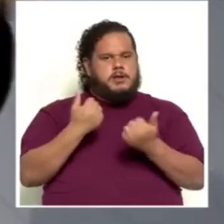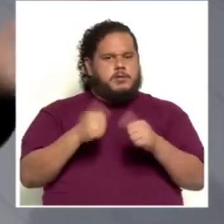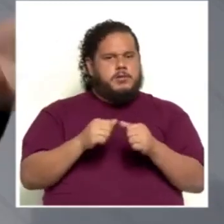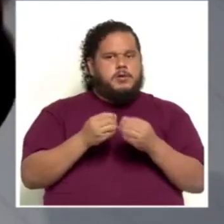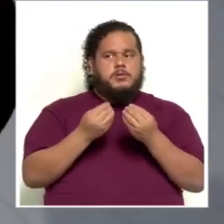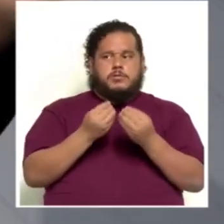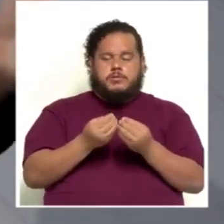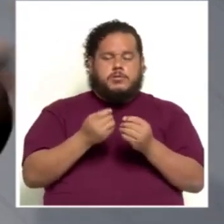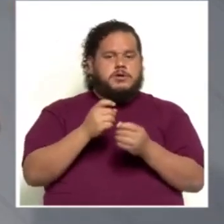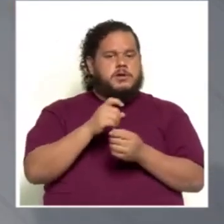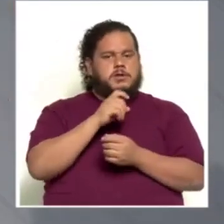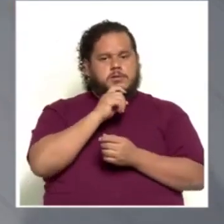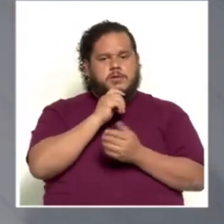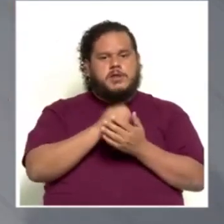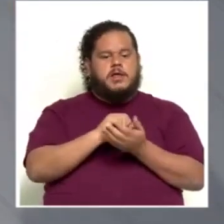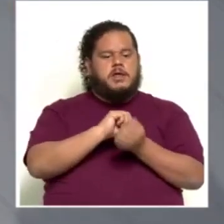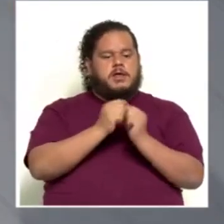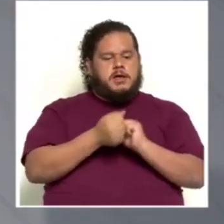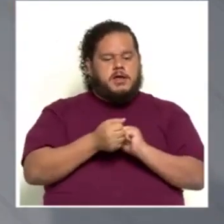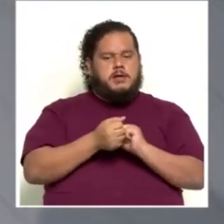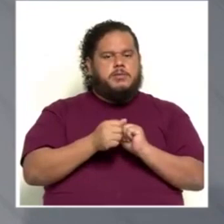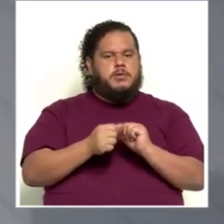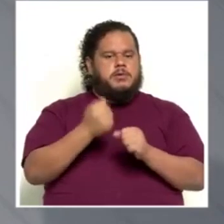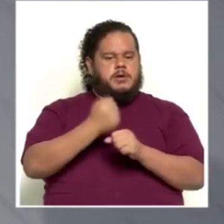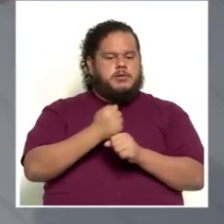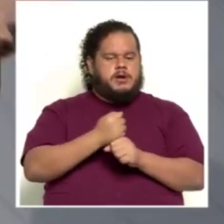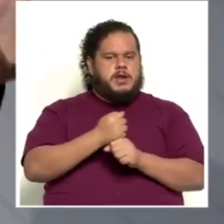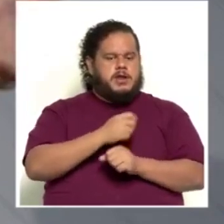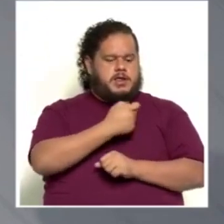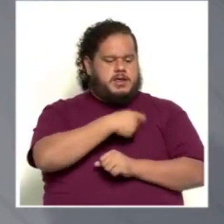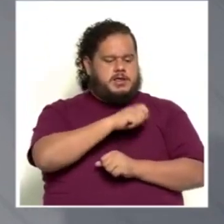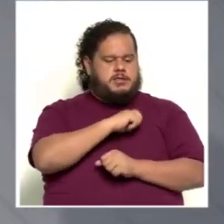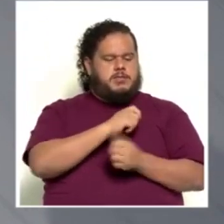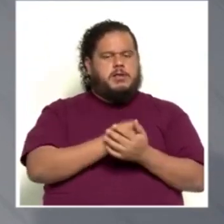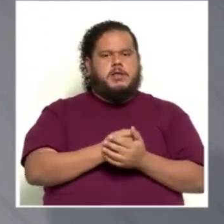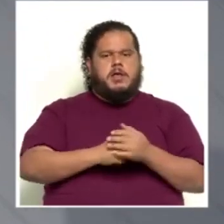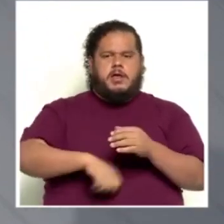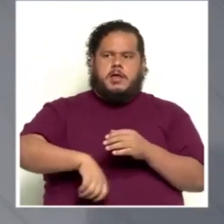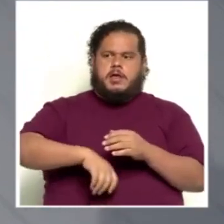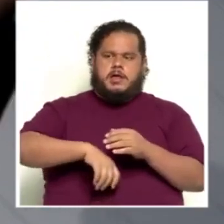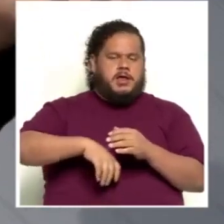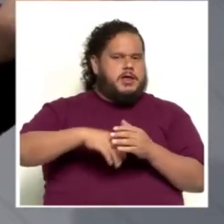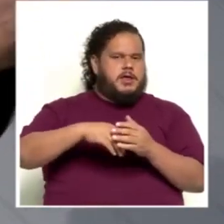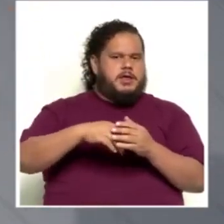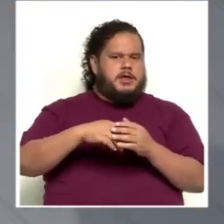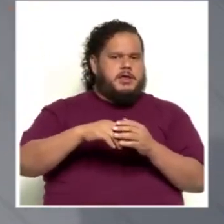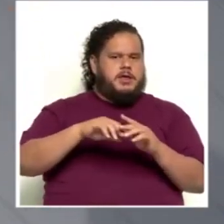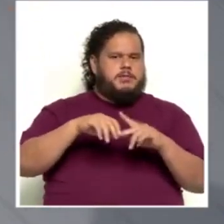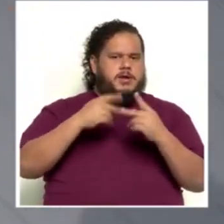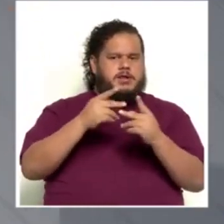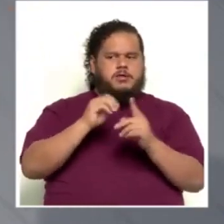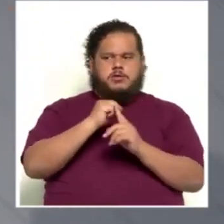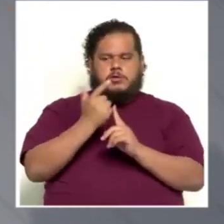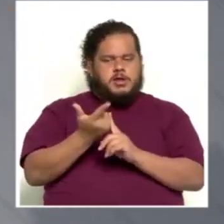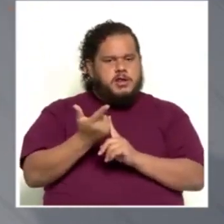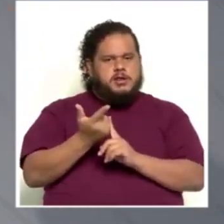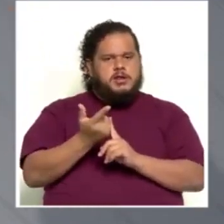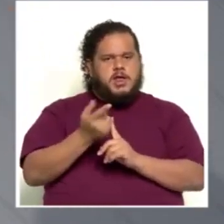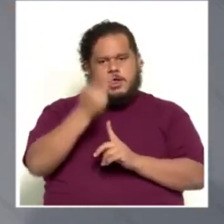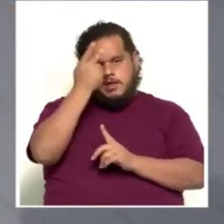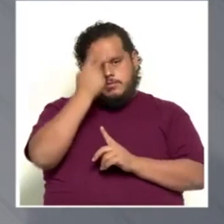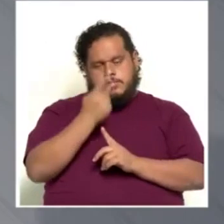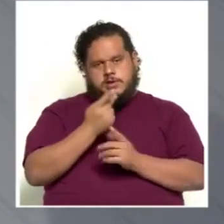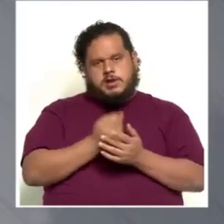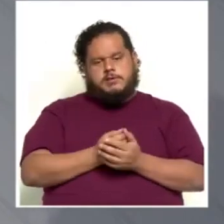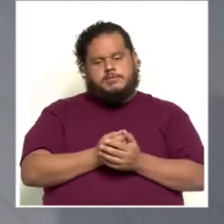mucha dificultad reforma laboral en España, el triunfo del Partido Socialdemócrata o llamado socialista en Portugal,